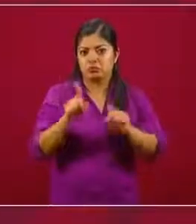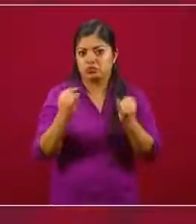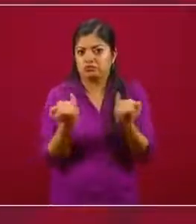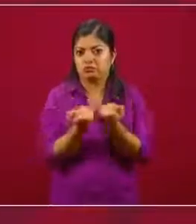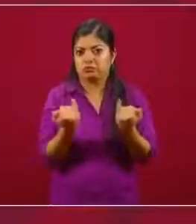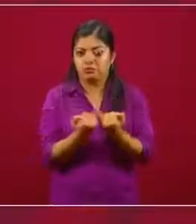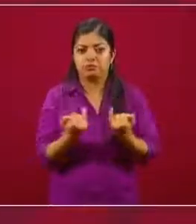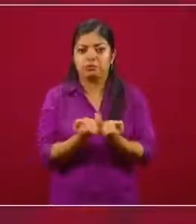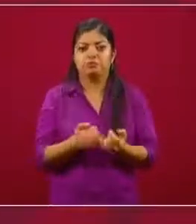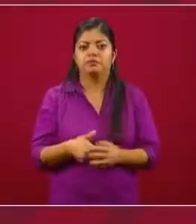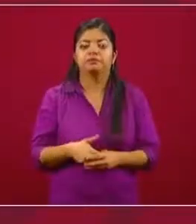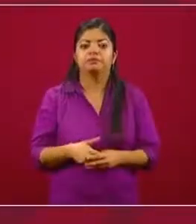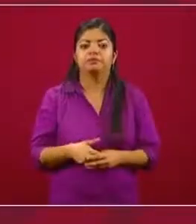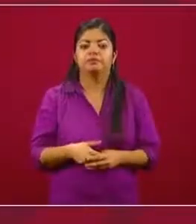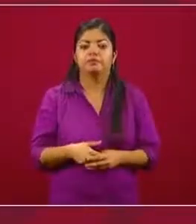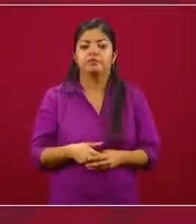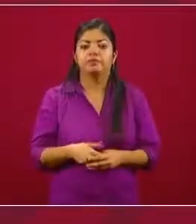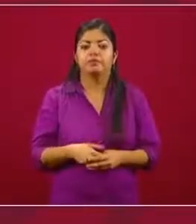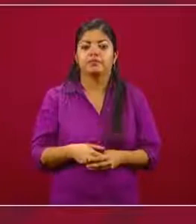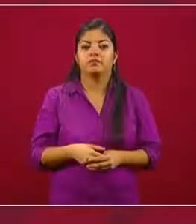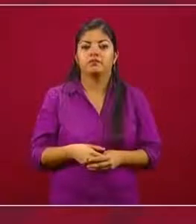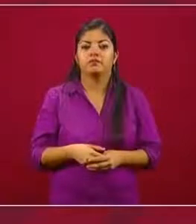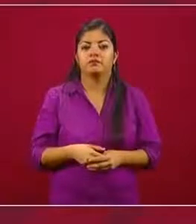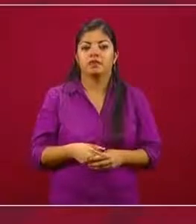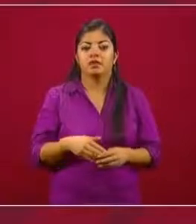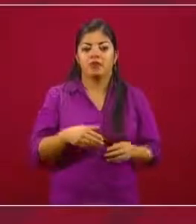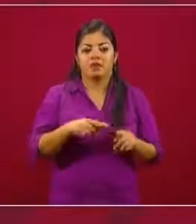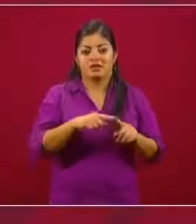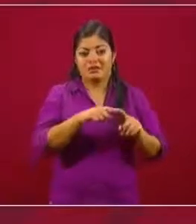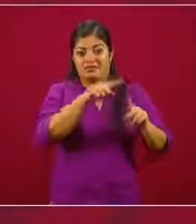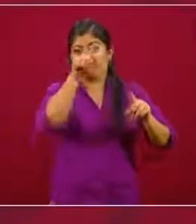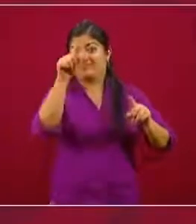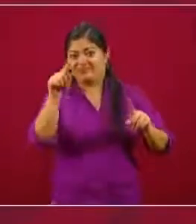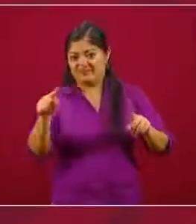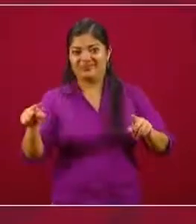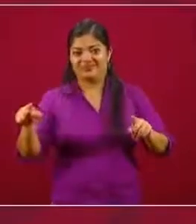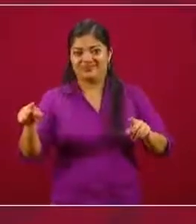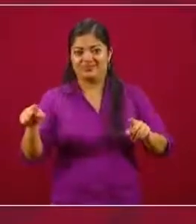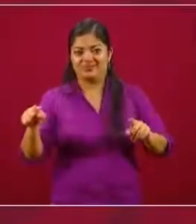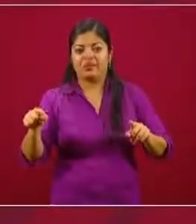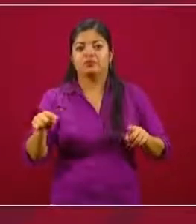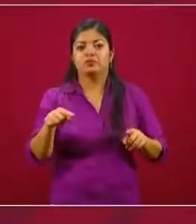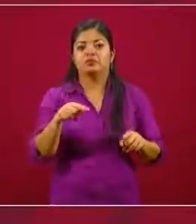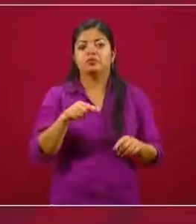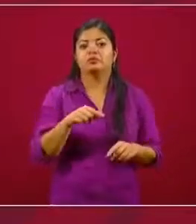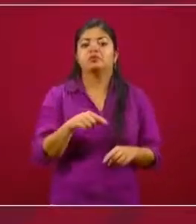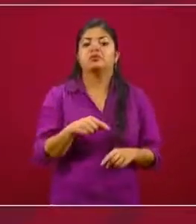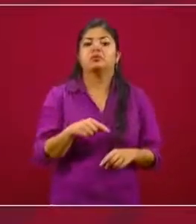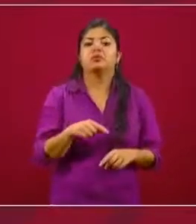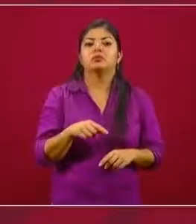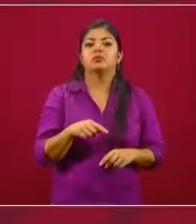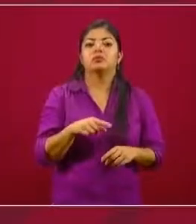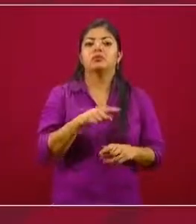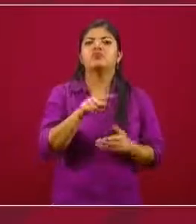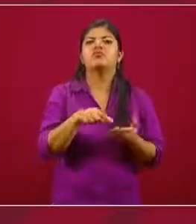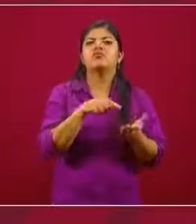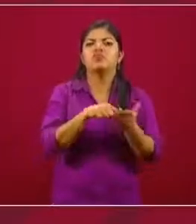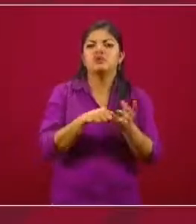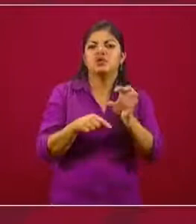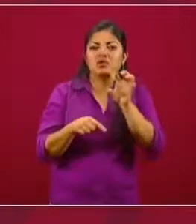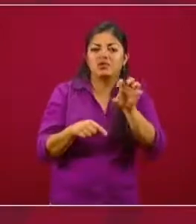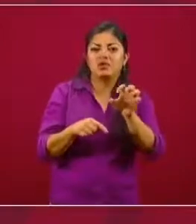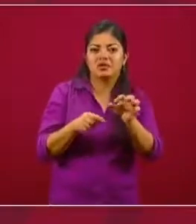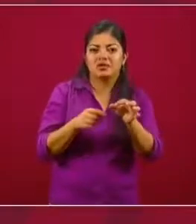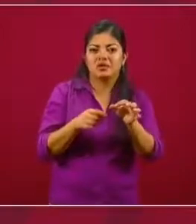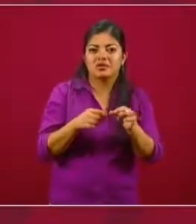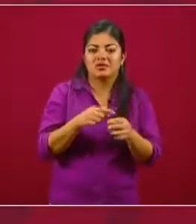válida. Las curvas epidémicas están identificadas por zona metropolitana o por